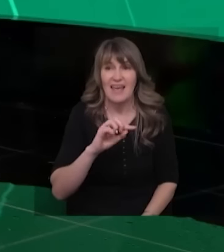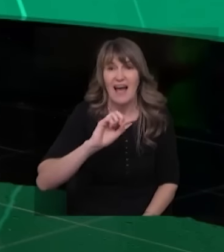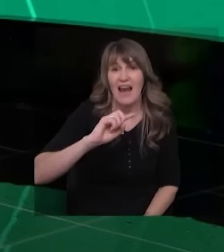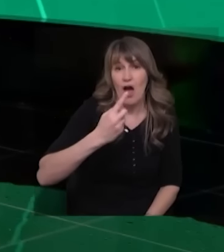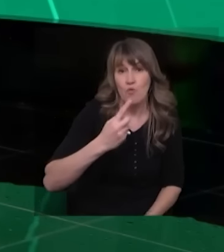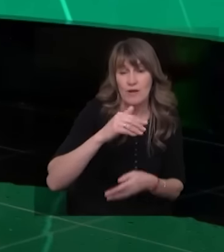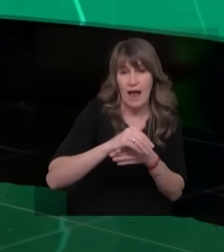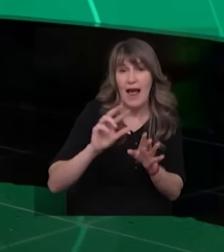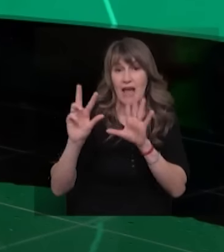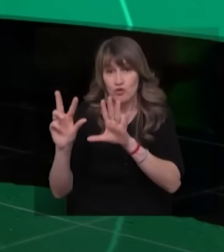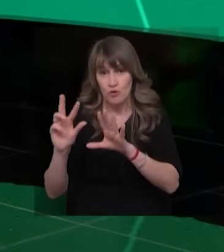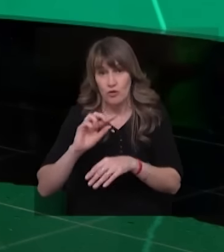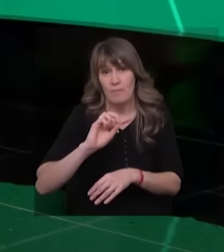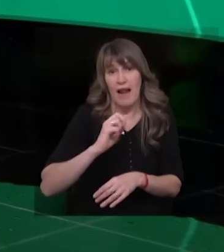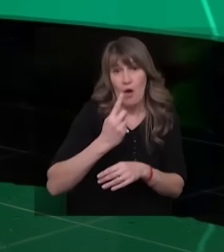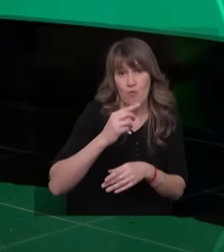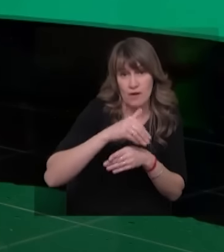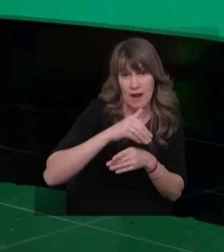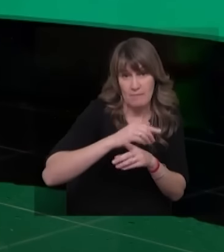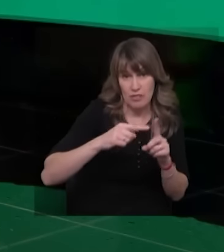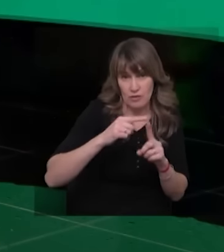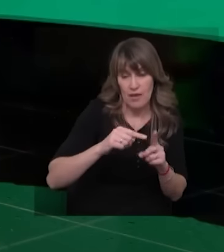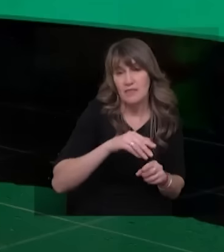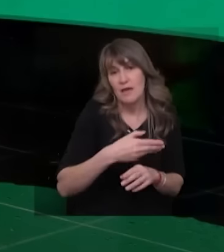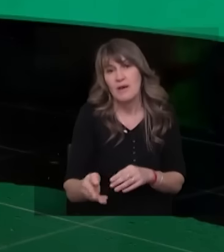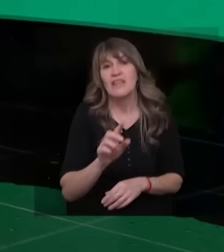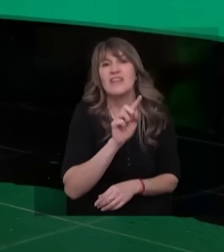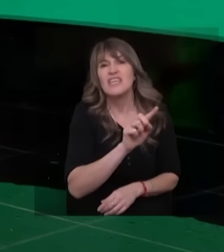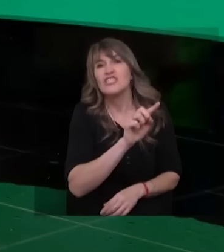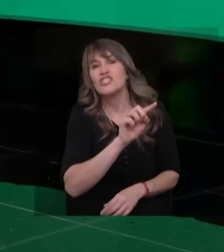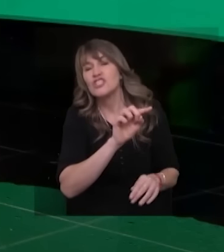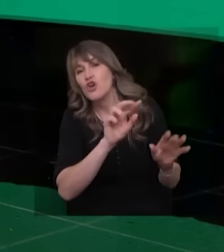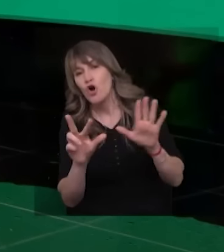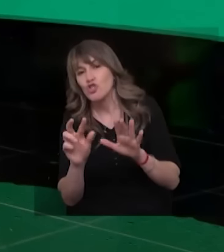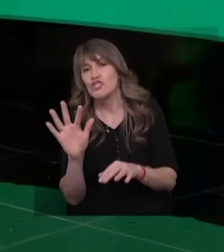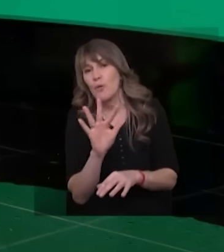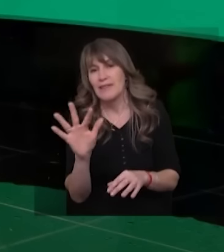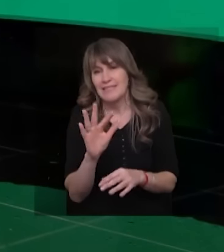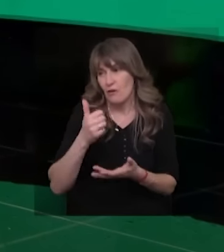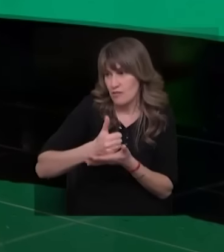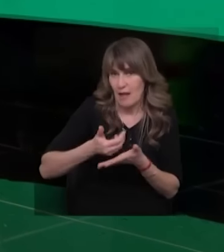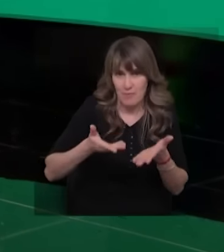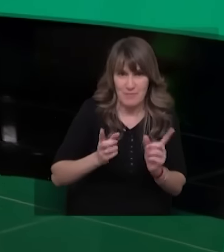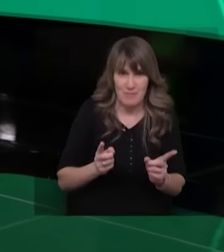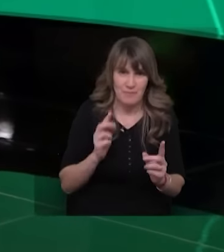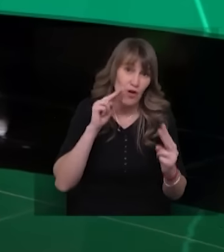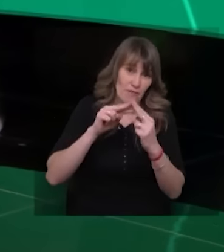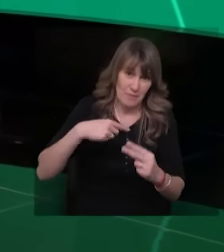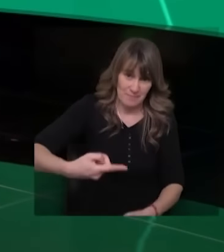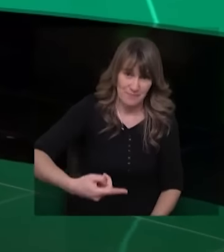primera de las 8 está la de pasado del mediodía y a las 18:55 estaremos con Natalia hasta entonces pasen